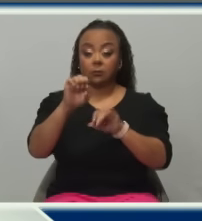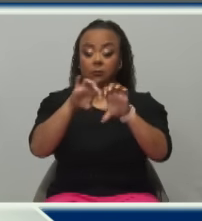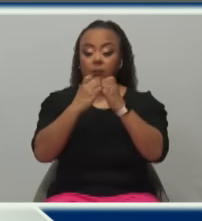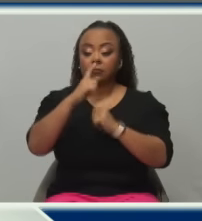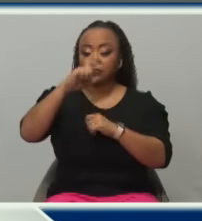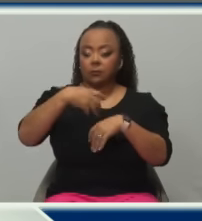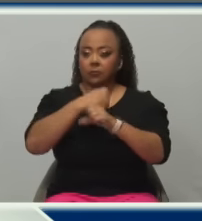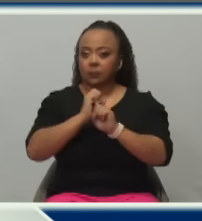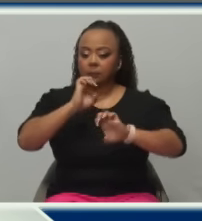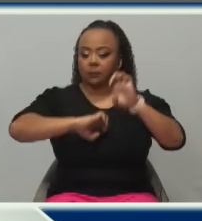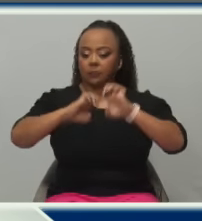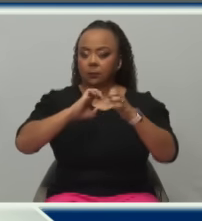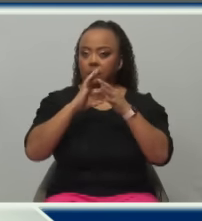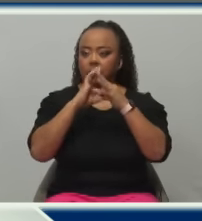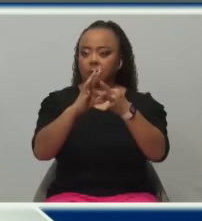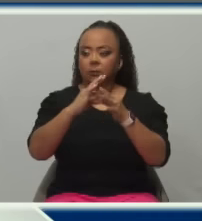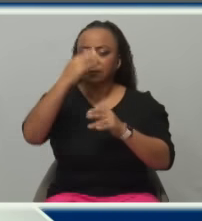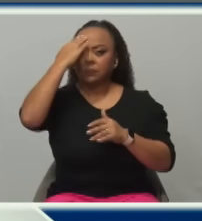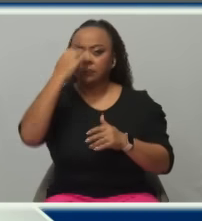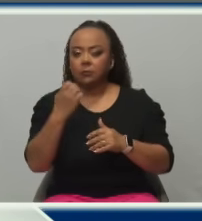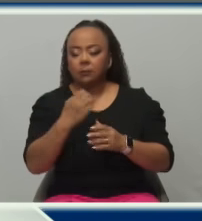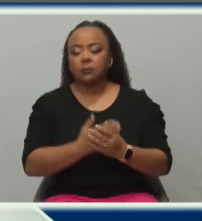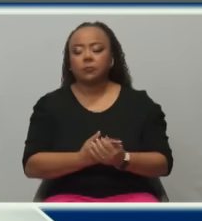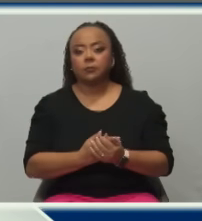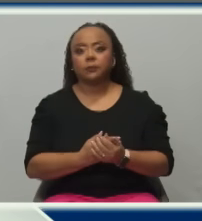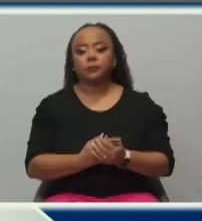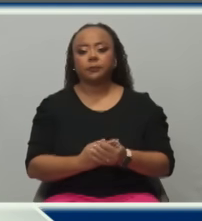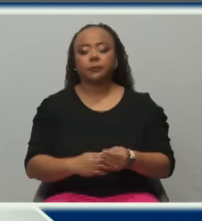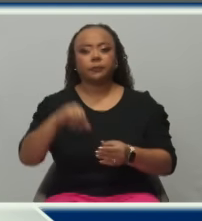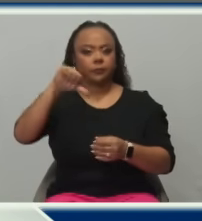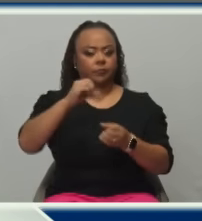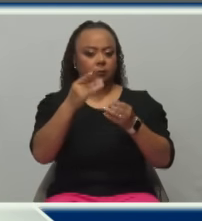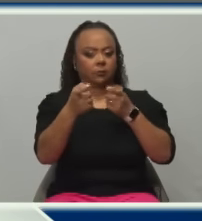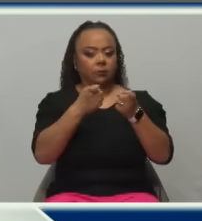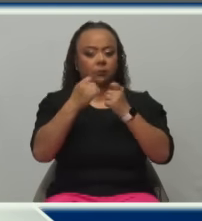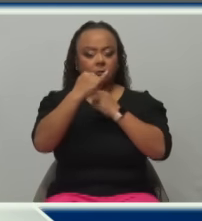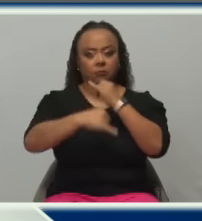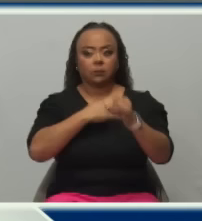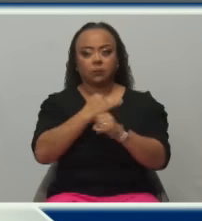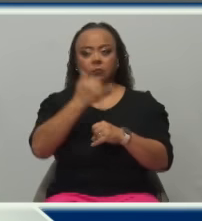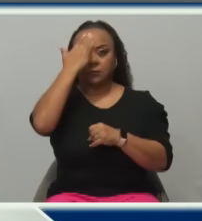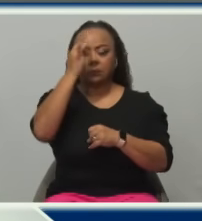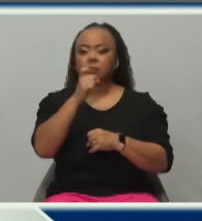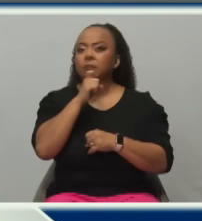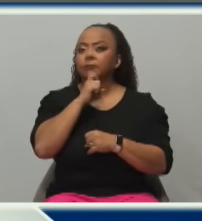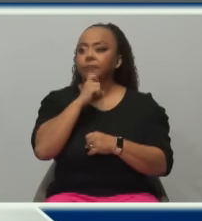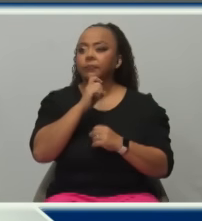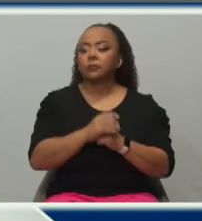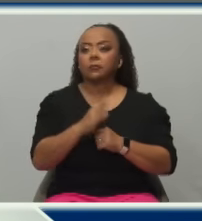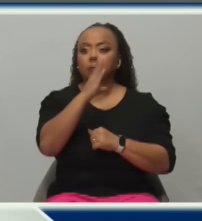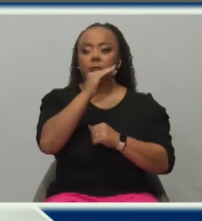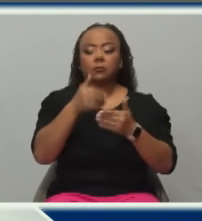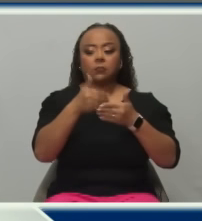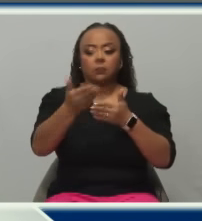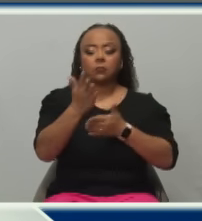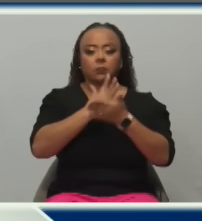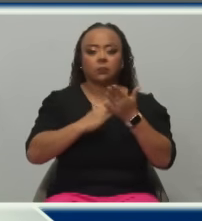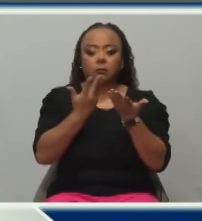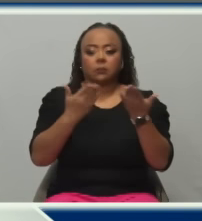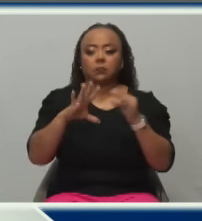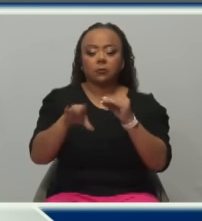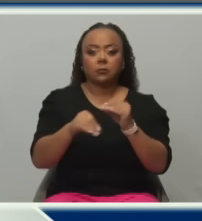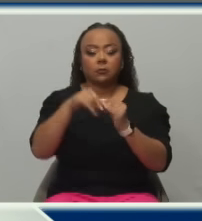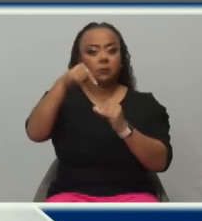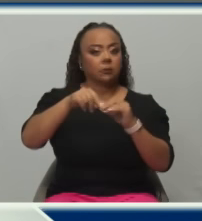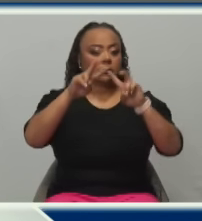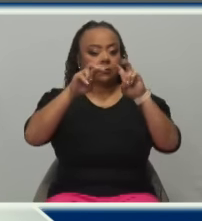una valoración sobre el Por qué ha perdido tanta jerarquía internacional por qué le cuesta tanto y después algunos valores agregados que hoy